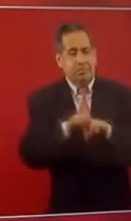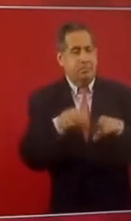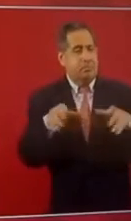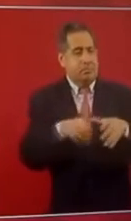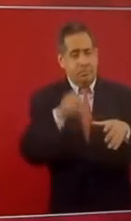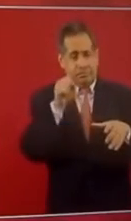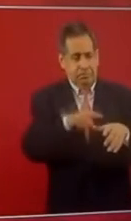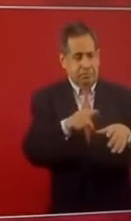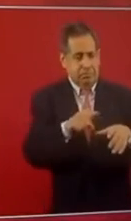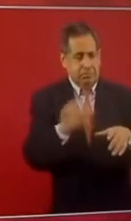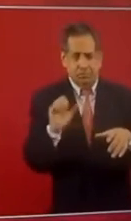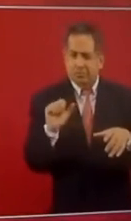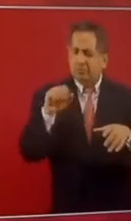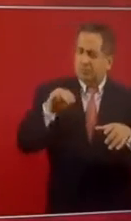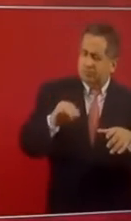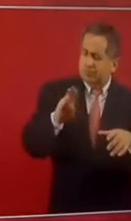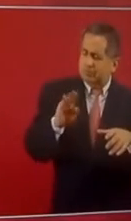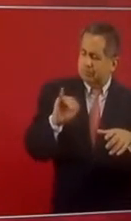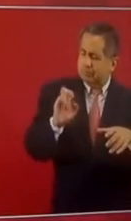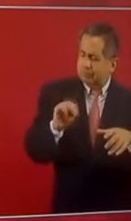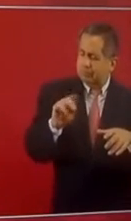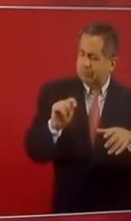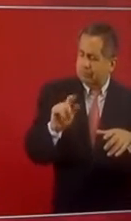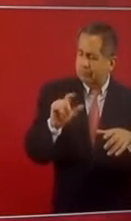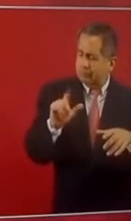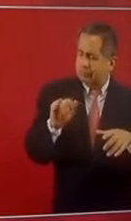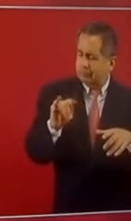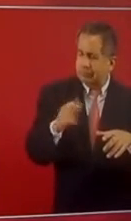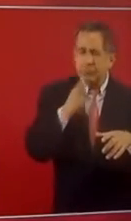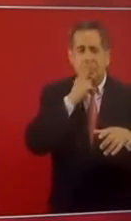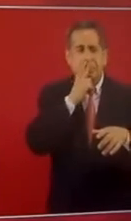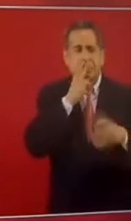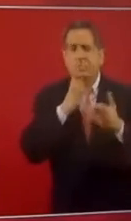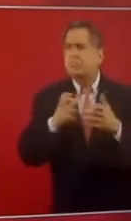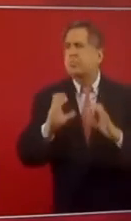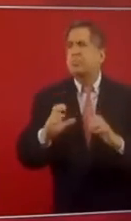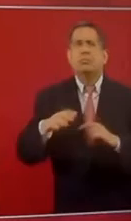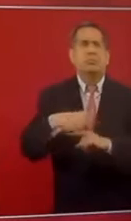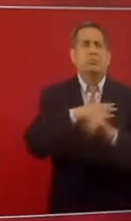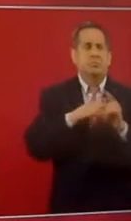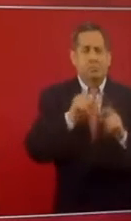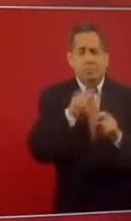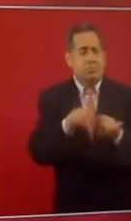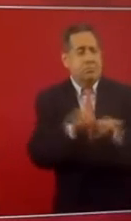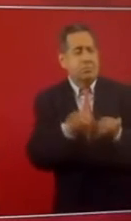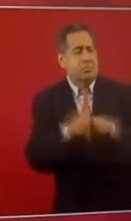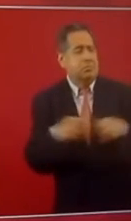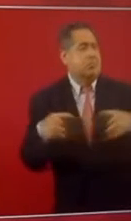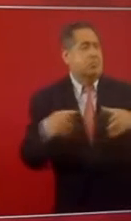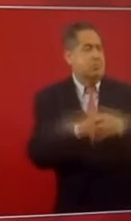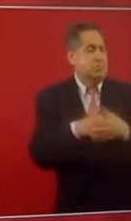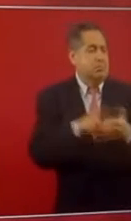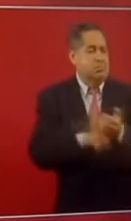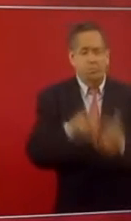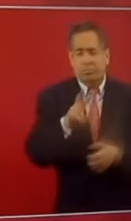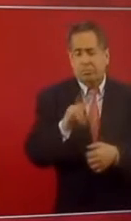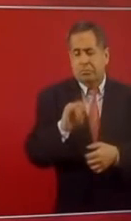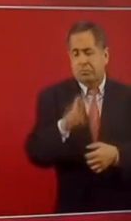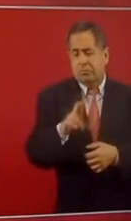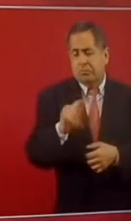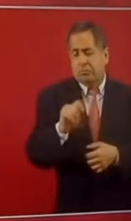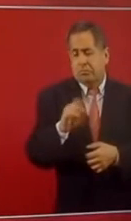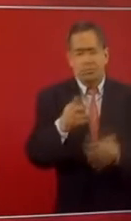También puso en entredicho la letalidad del COVID-19 en una reunión con diputados michoacanos en la ciudad